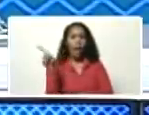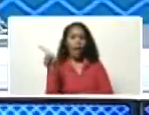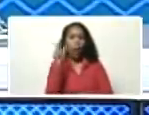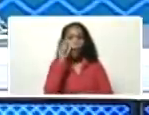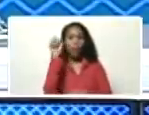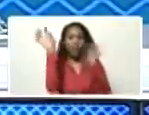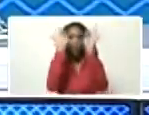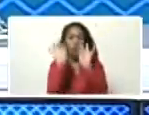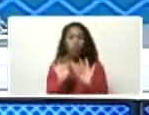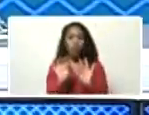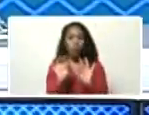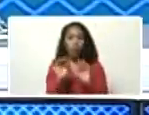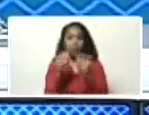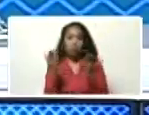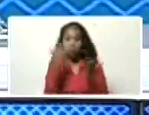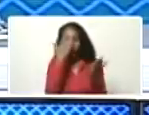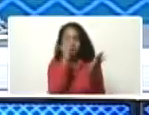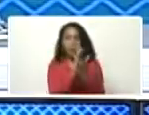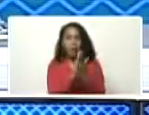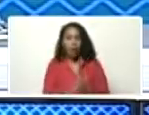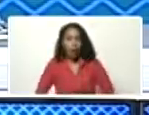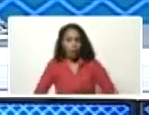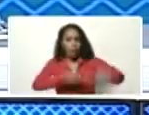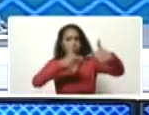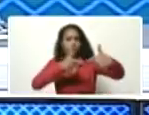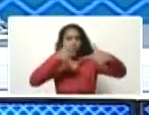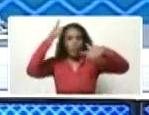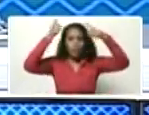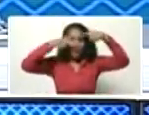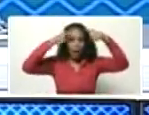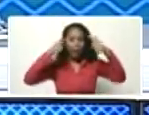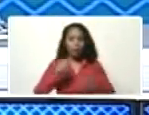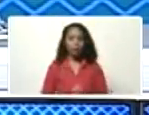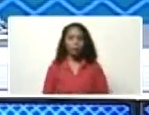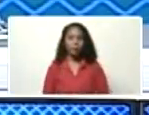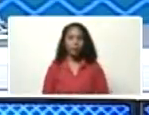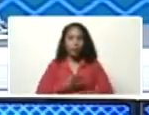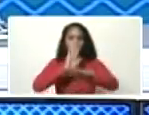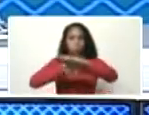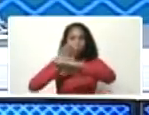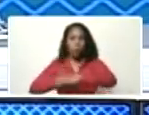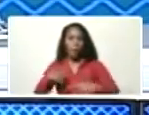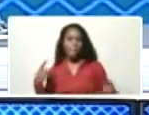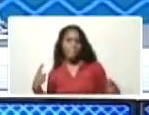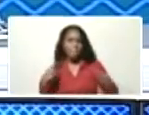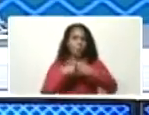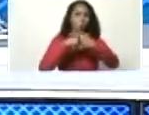de manera beligerante, enfrentar al comandante Chávez, llamar a conflictos los sindicatos del